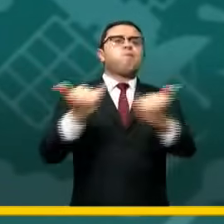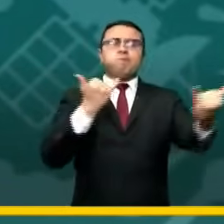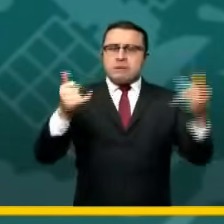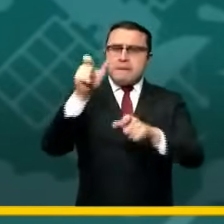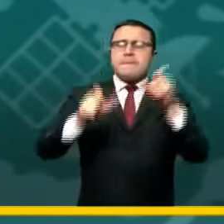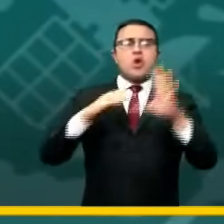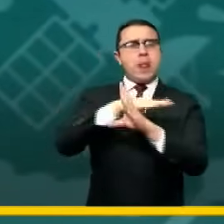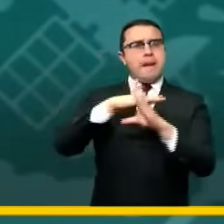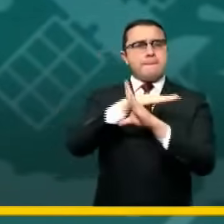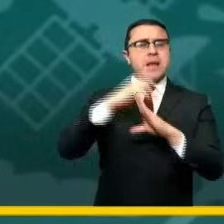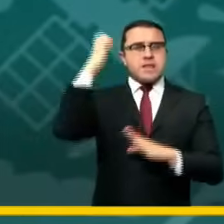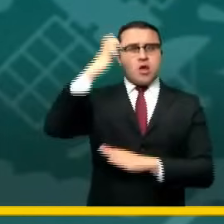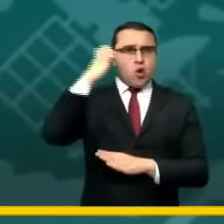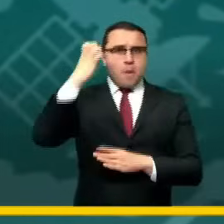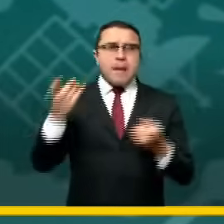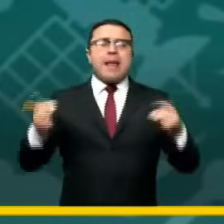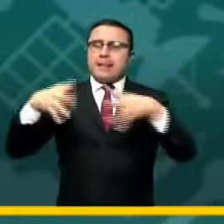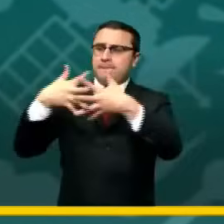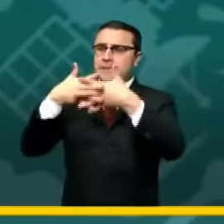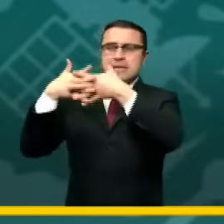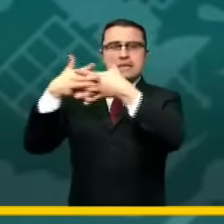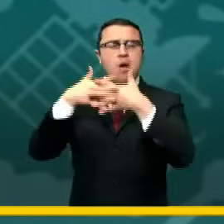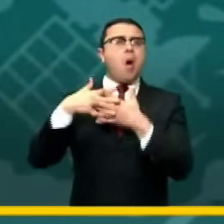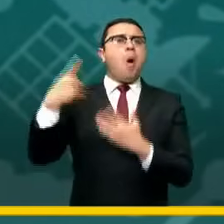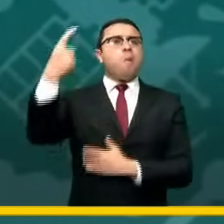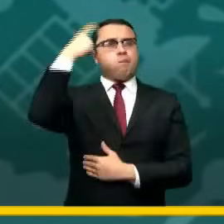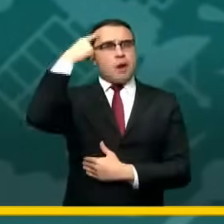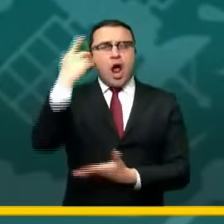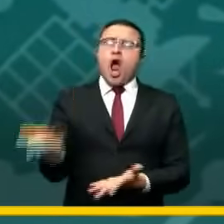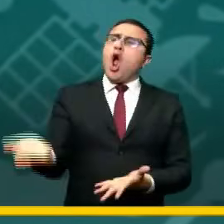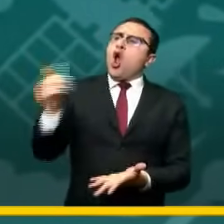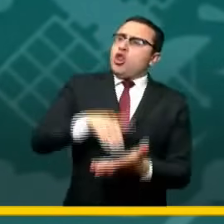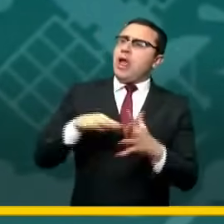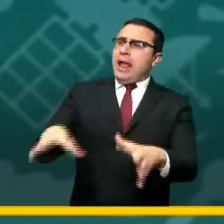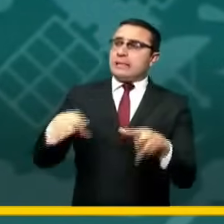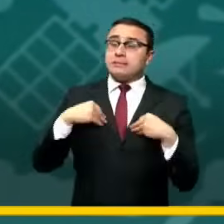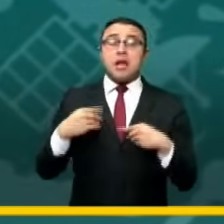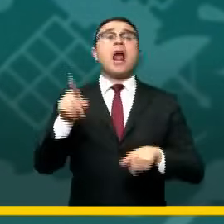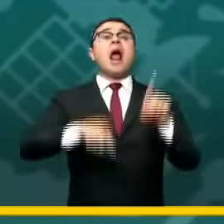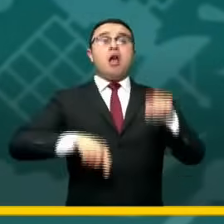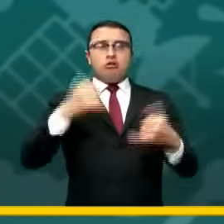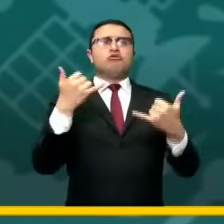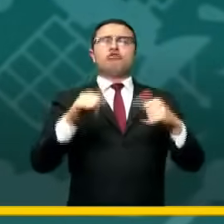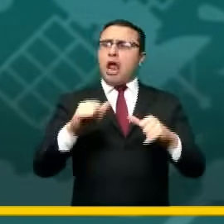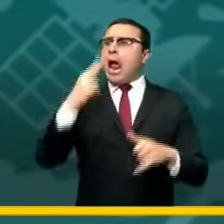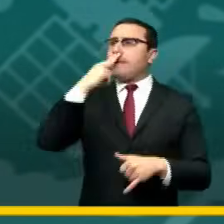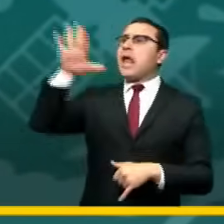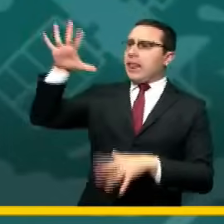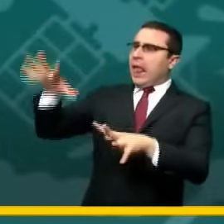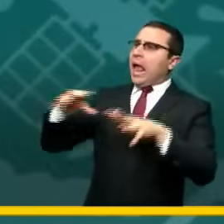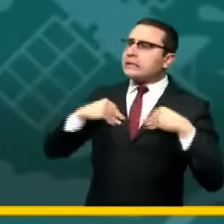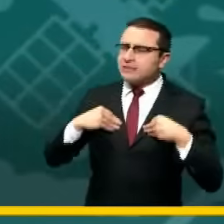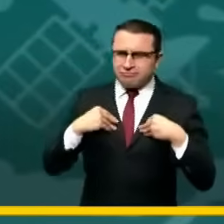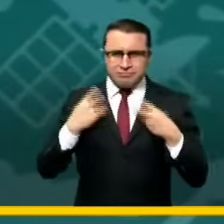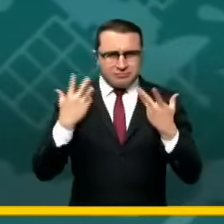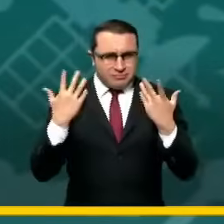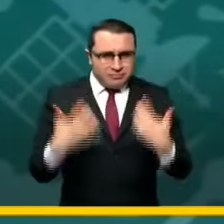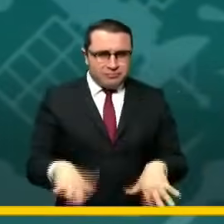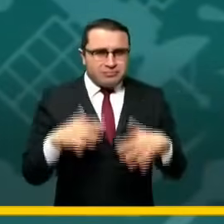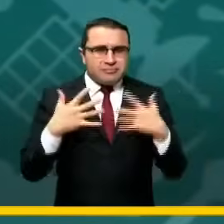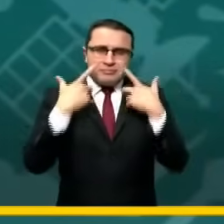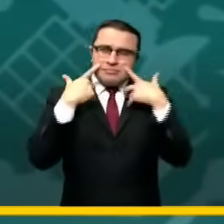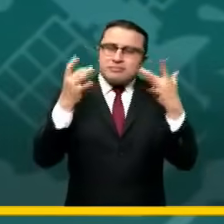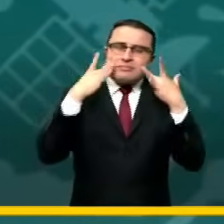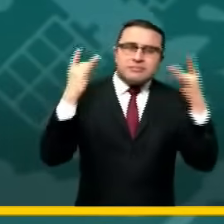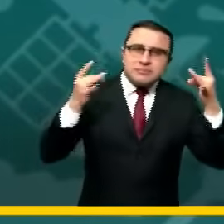clase media europea y norteamericana y muchos ya lo han hecho entrar. El éxodo será respondido